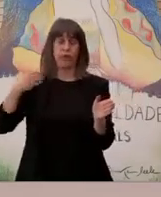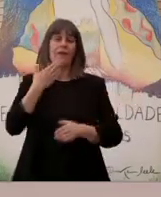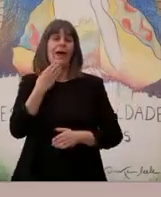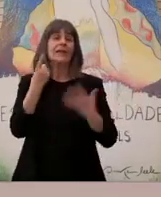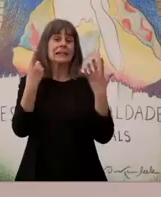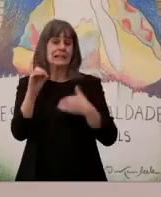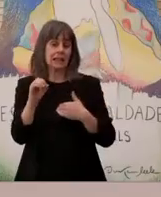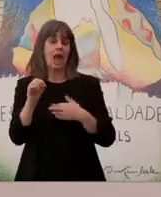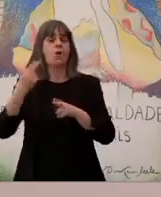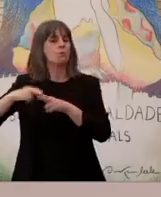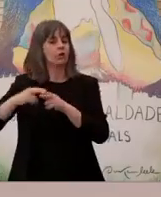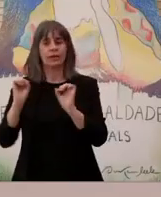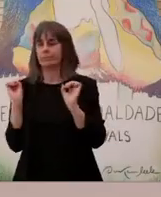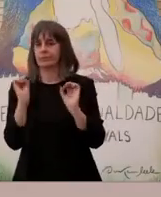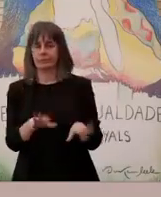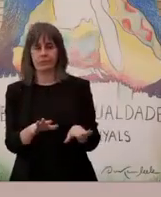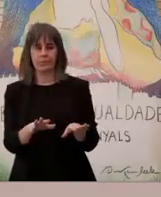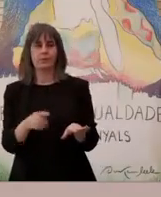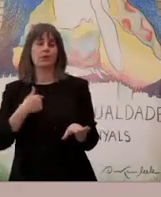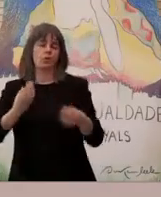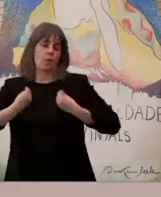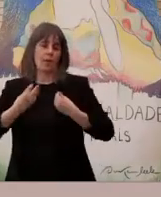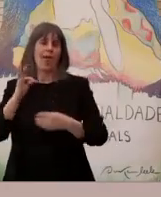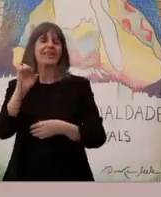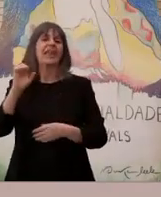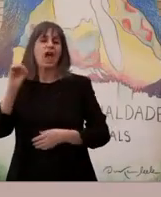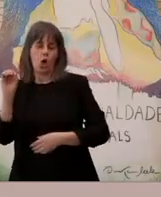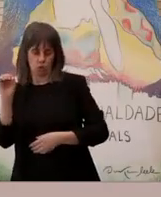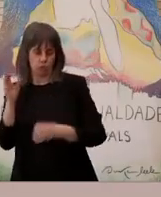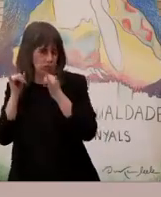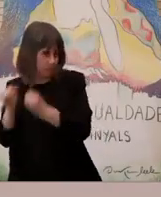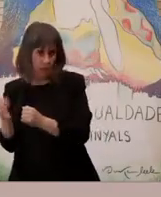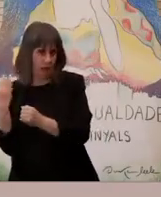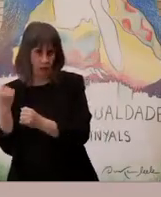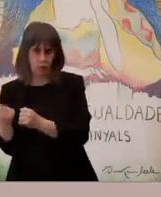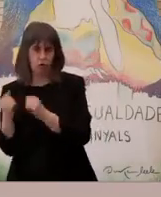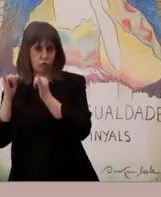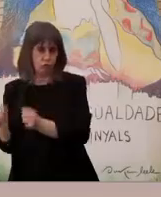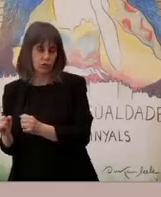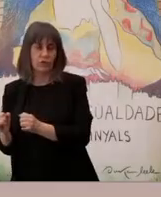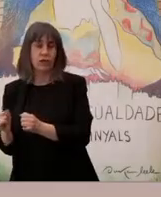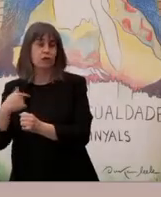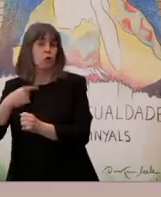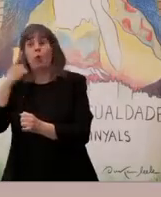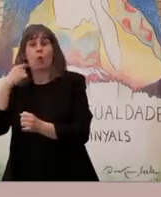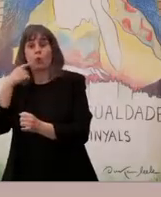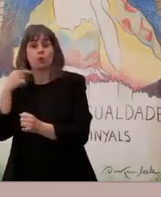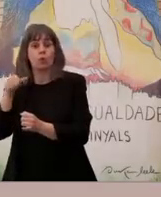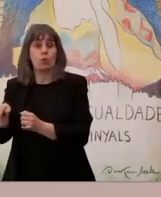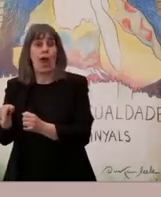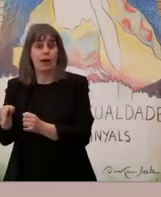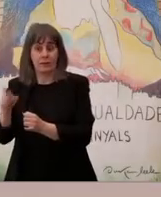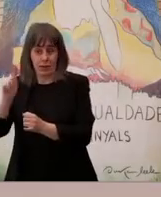años Pues vivíamos en Teo En aquel momento acabamos de llegar a Teo y como ella es una costumbre también